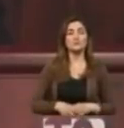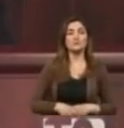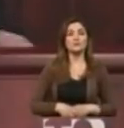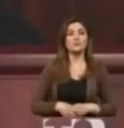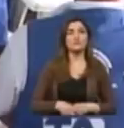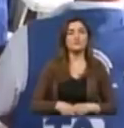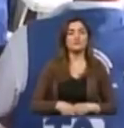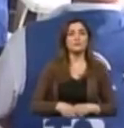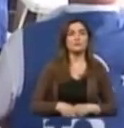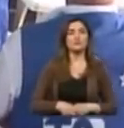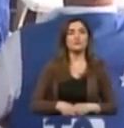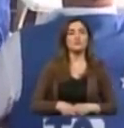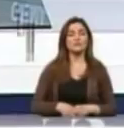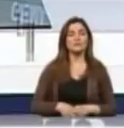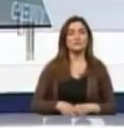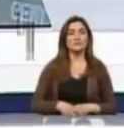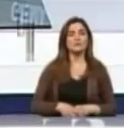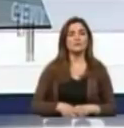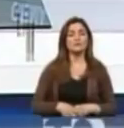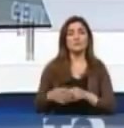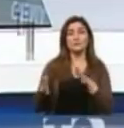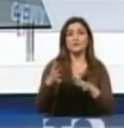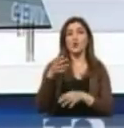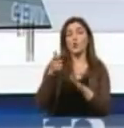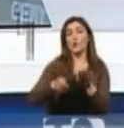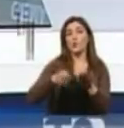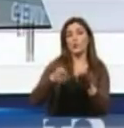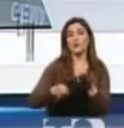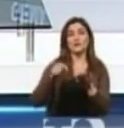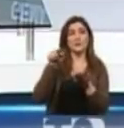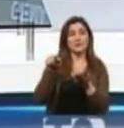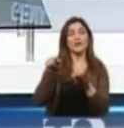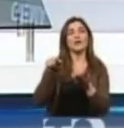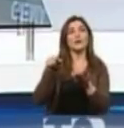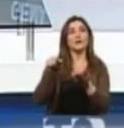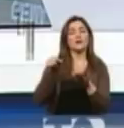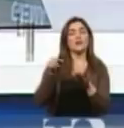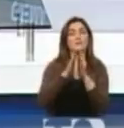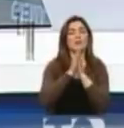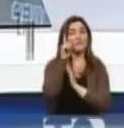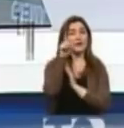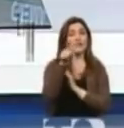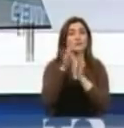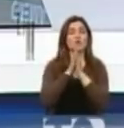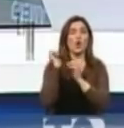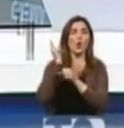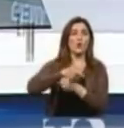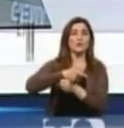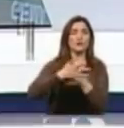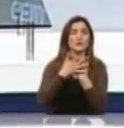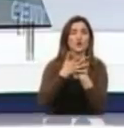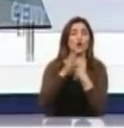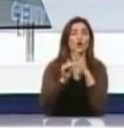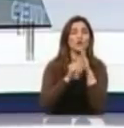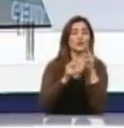Gracia Costa, 24 horas. El juez de garantías penales de Guayaquil, Darwin Valencia, acogió el pedido de la Fiscalía y dictó prisión preventiva